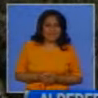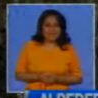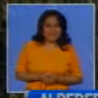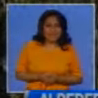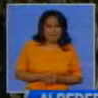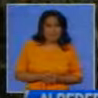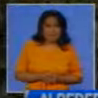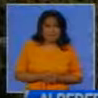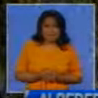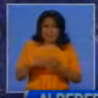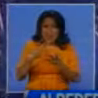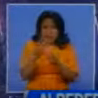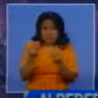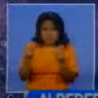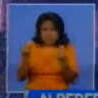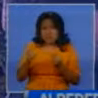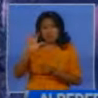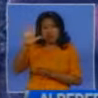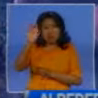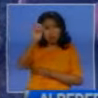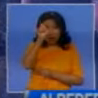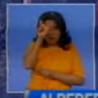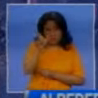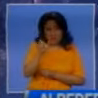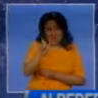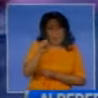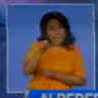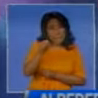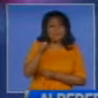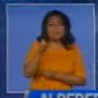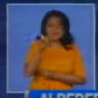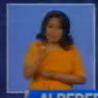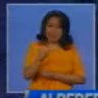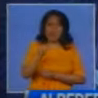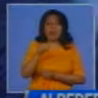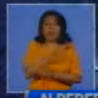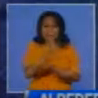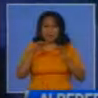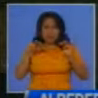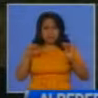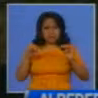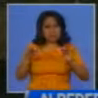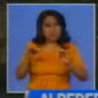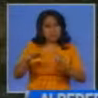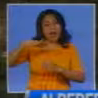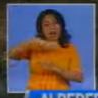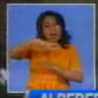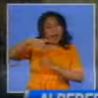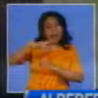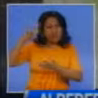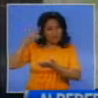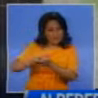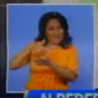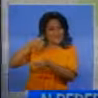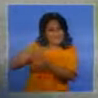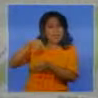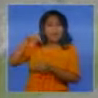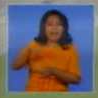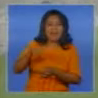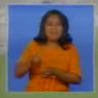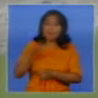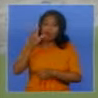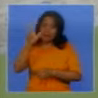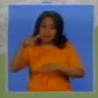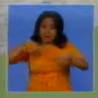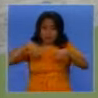Y cerca de 50.000 personas, todo en un solo lugar, el Parque Bicentenario de Quito. Tres accesos estarán habilitados para el